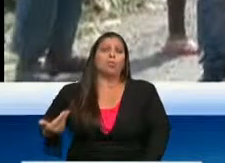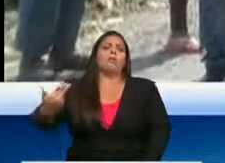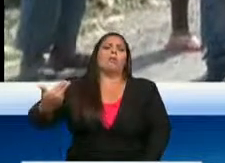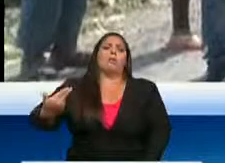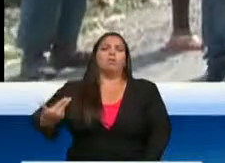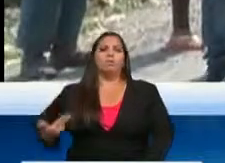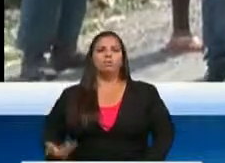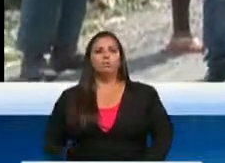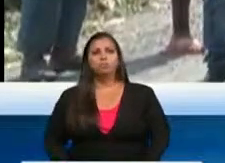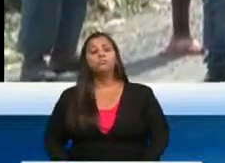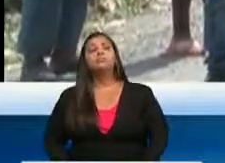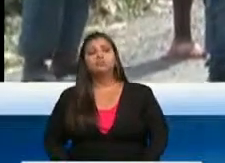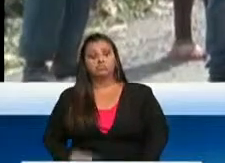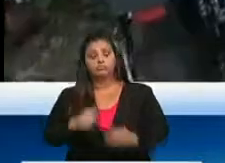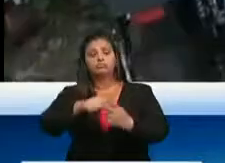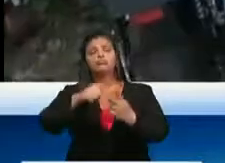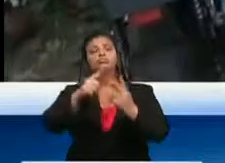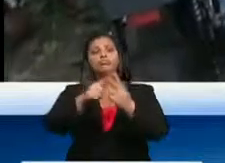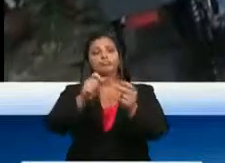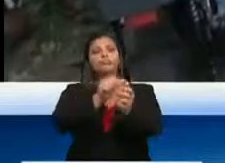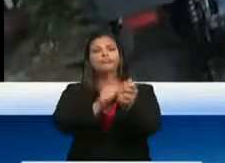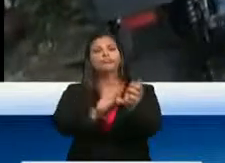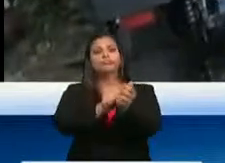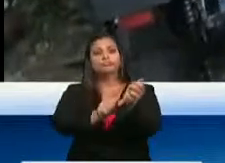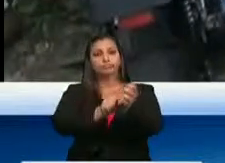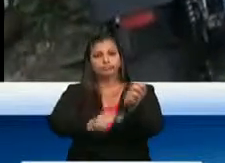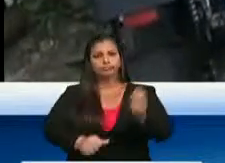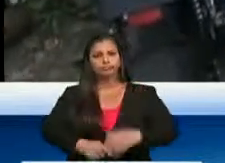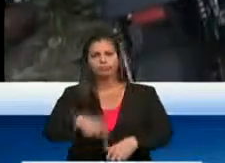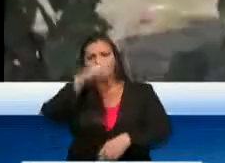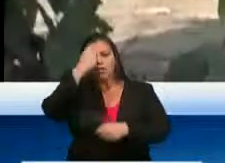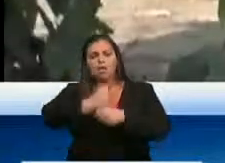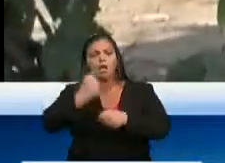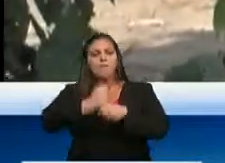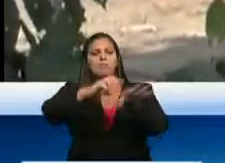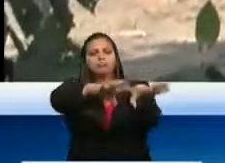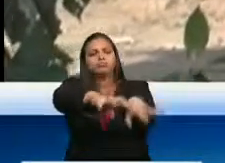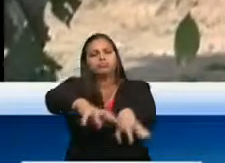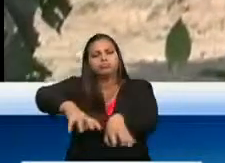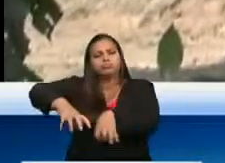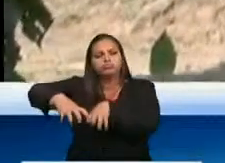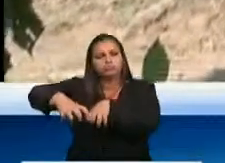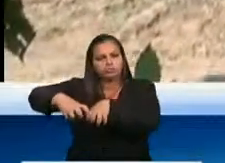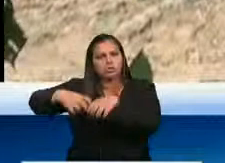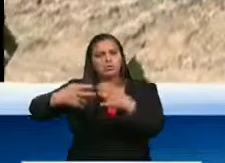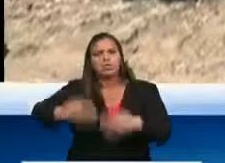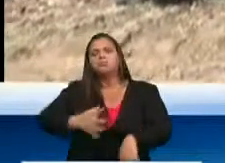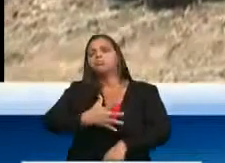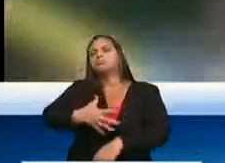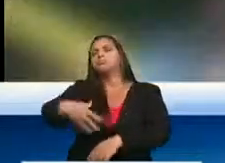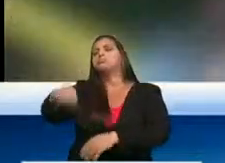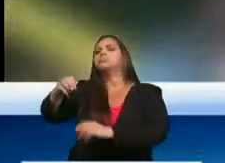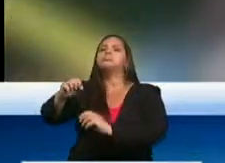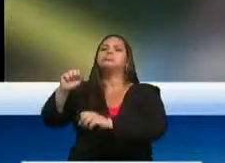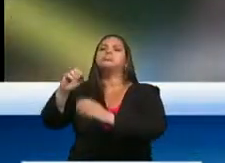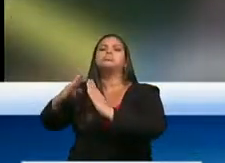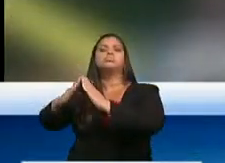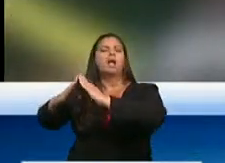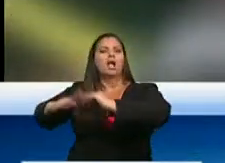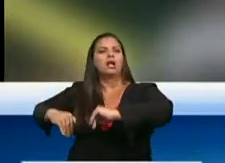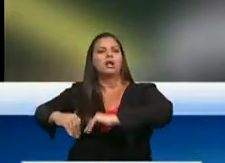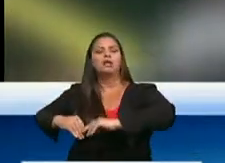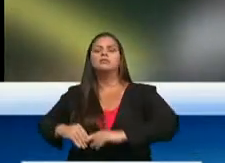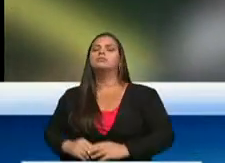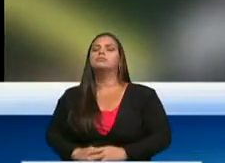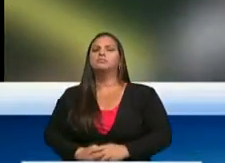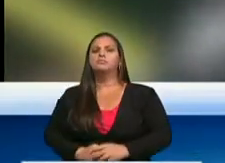Las víctimas, hermanos entre sí, trabajaban en labores agrícolas. Regresaban al hogar cuando se dio el incidente. Como nos vimos un